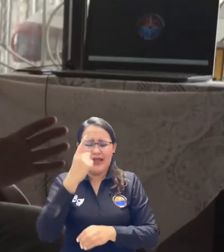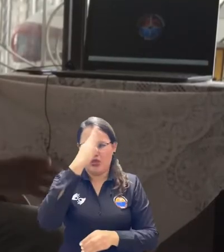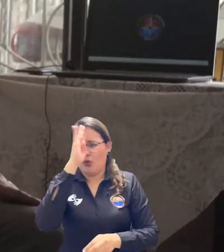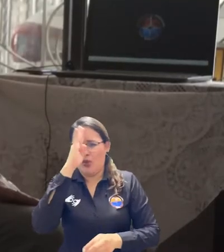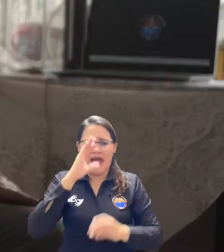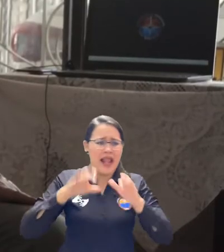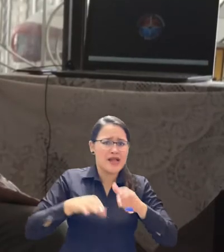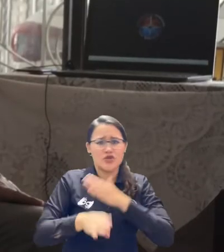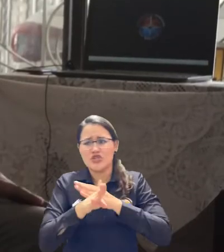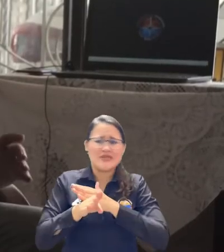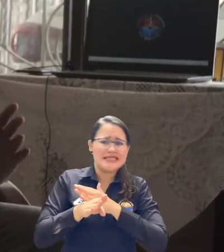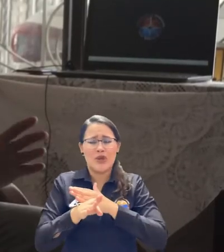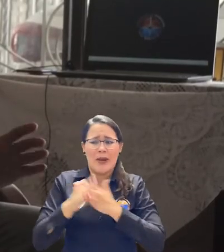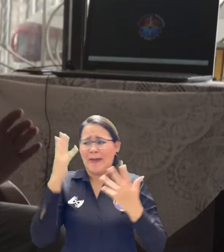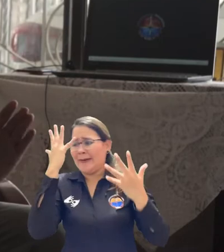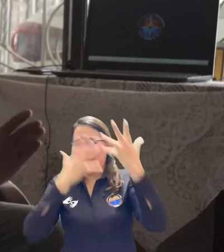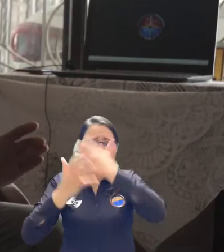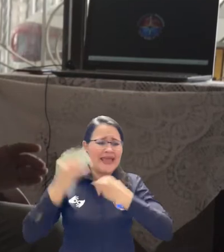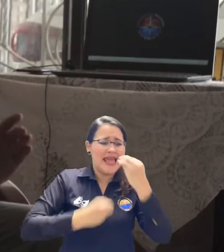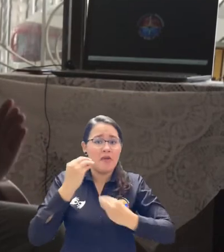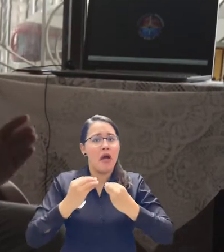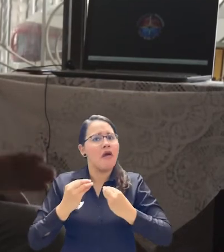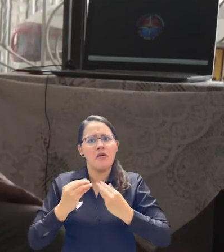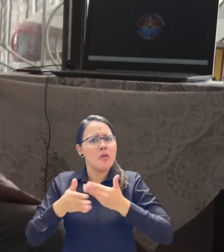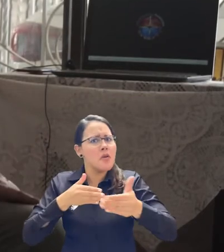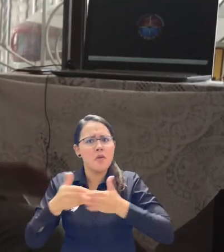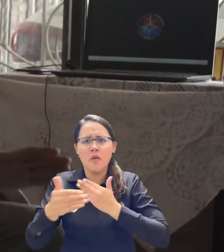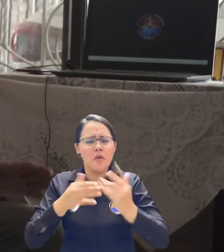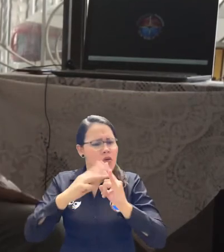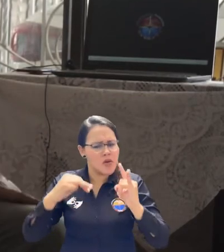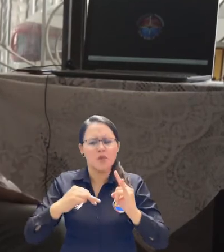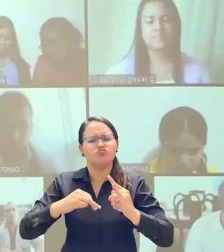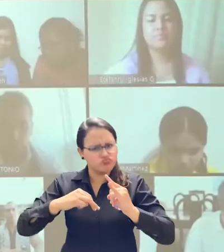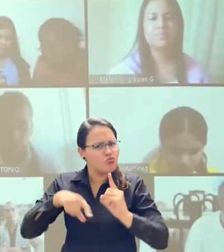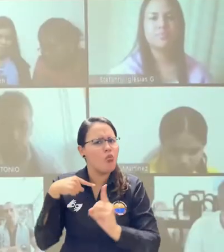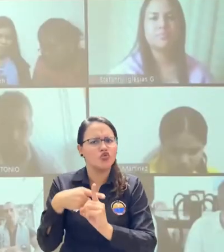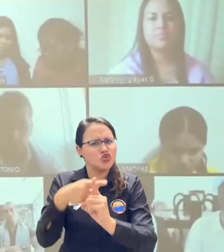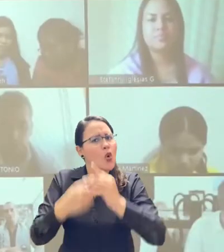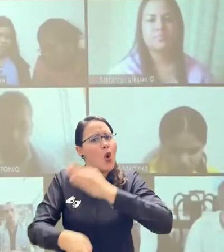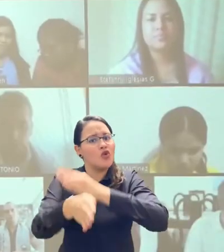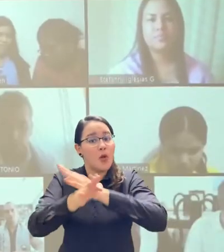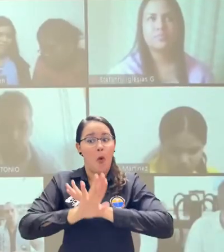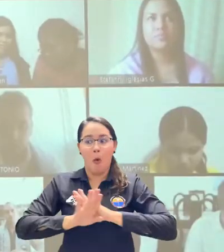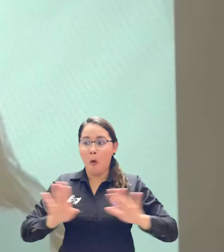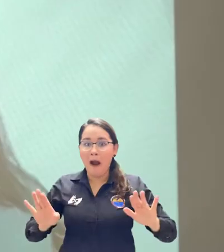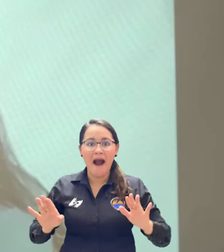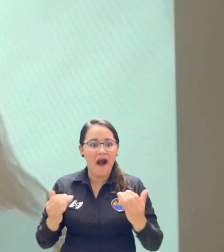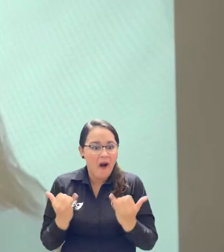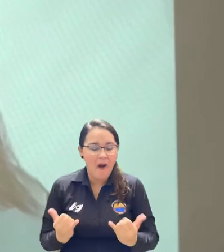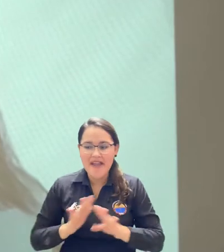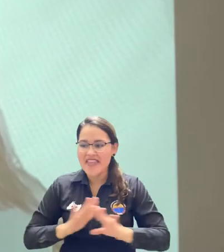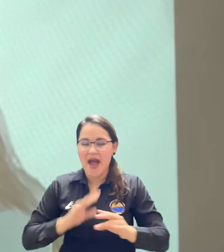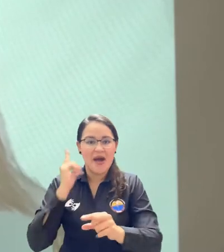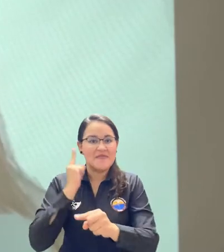Dios la universidad tuvo ese lineamiento de seguir y bueno, y pudimos culminar este gran logro.